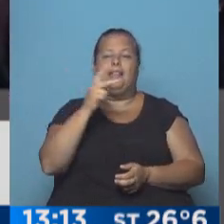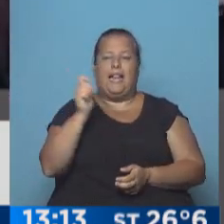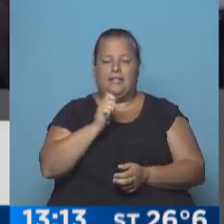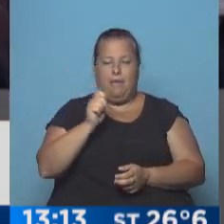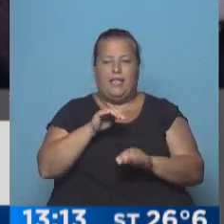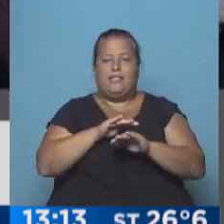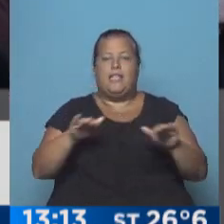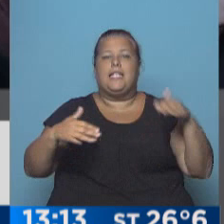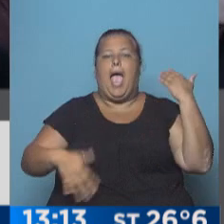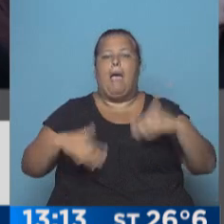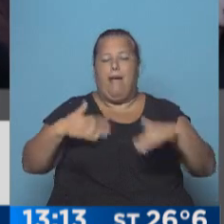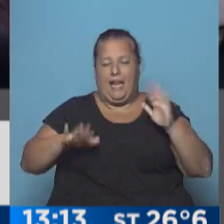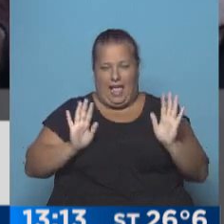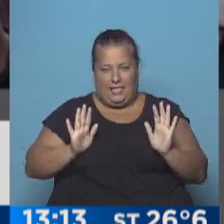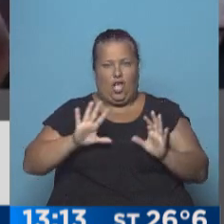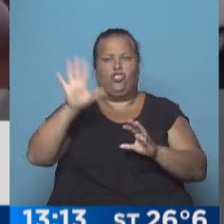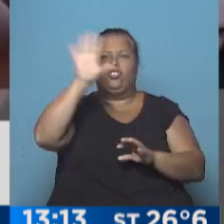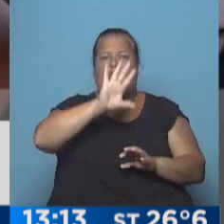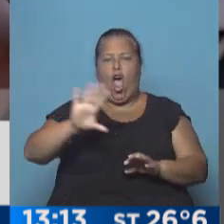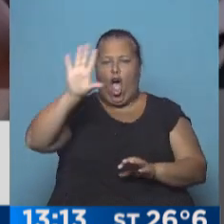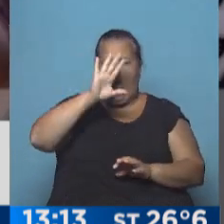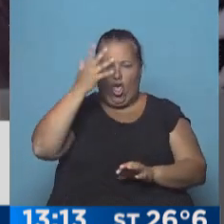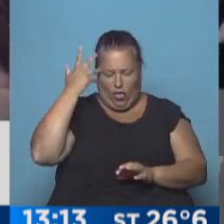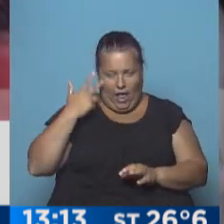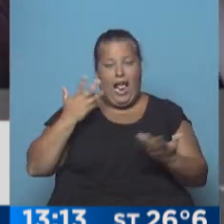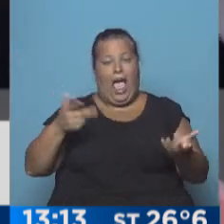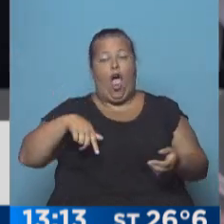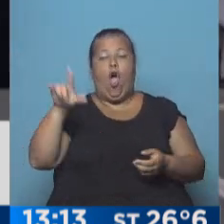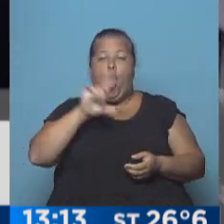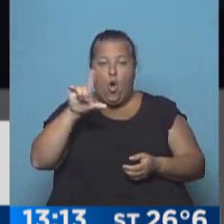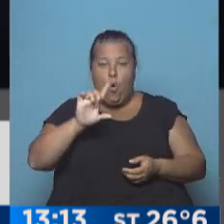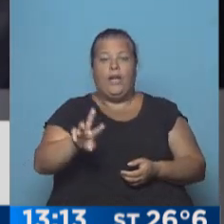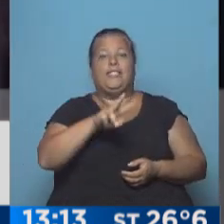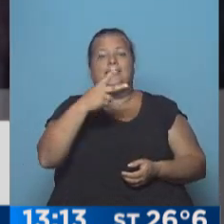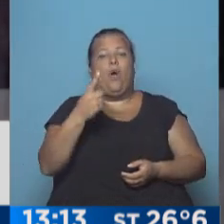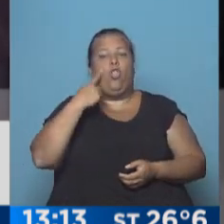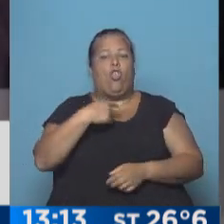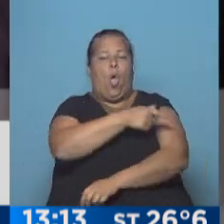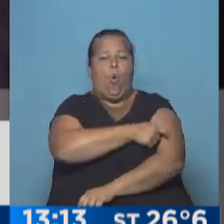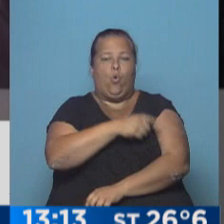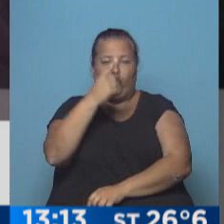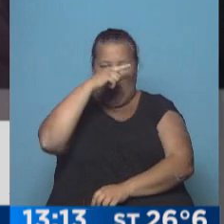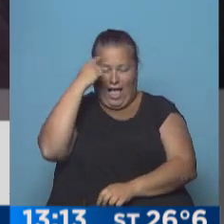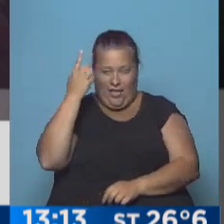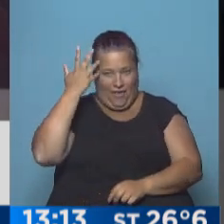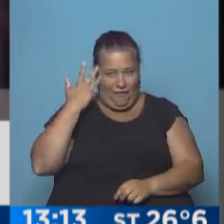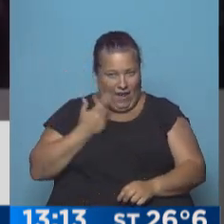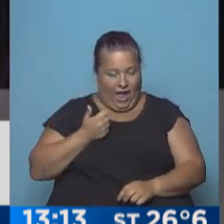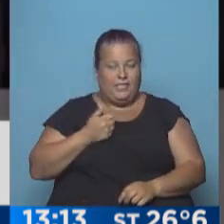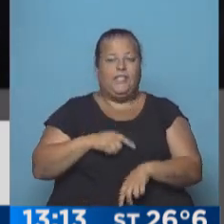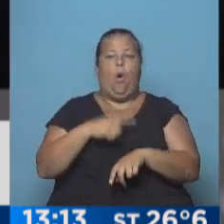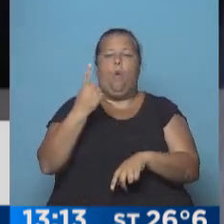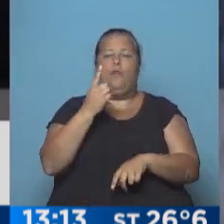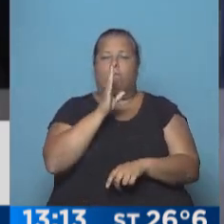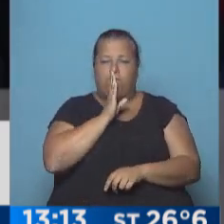en estado de emergencia en toda Francia. Claro, porque hoy lunes se cumple el segundo día de luto nacional en Francia. Un minuto